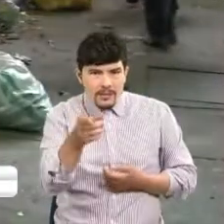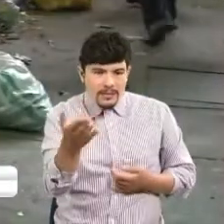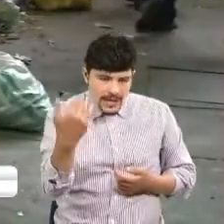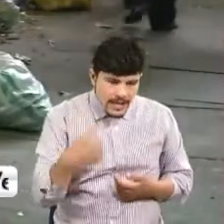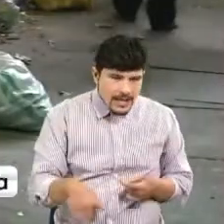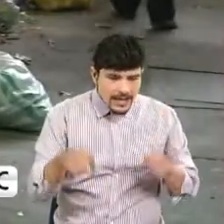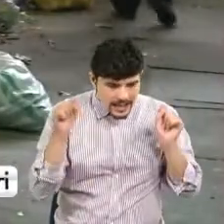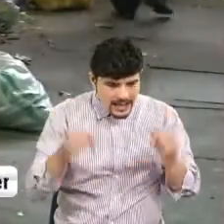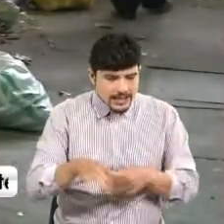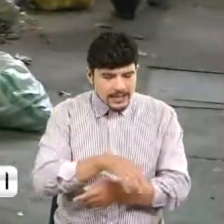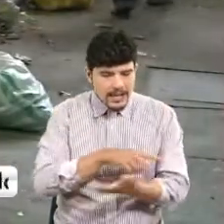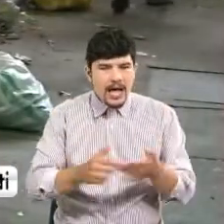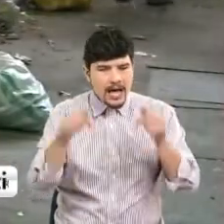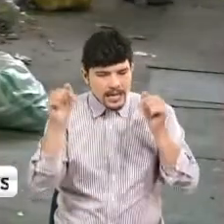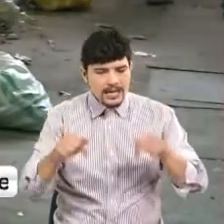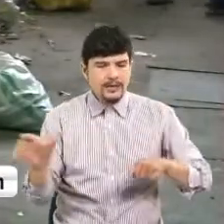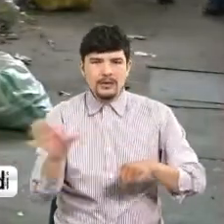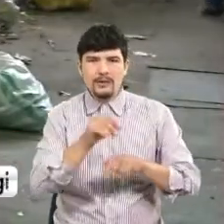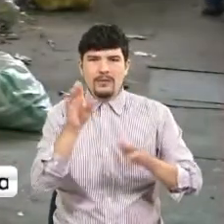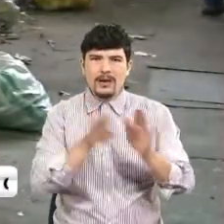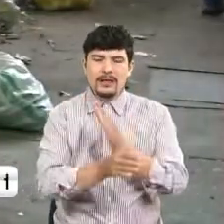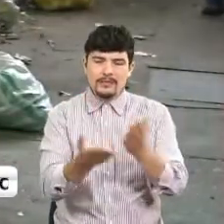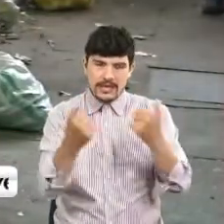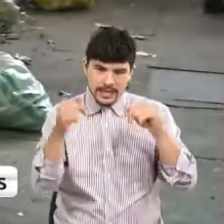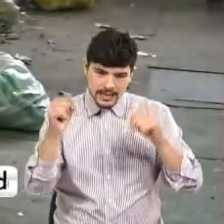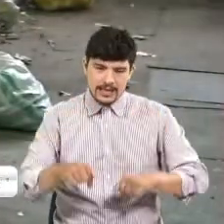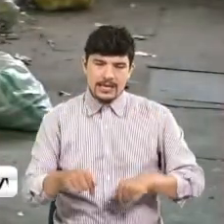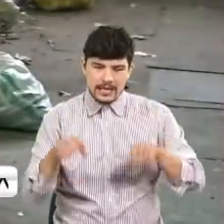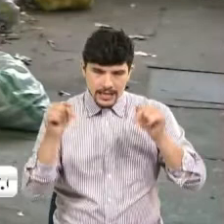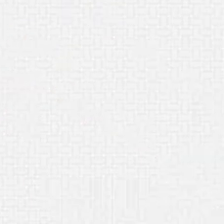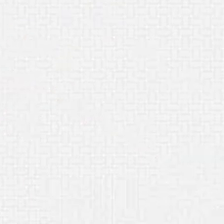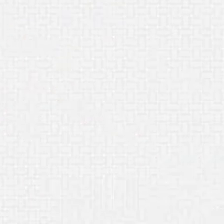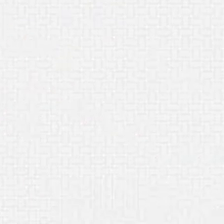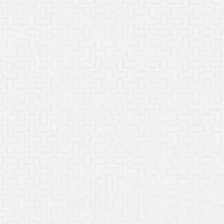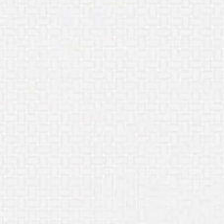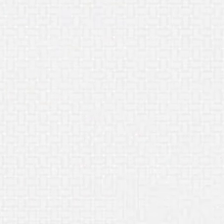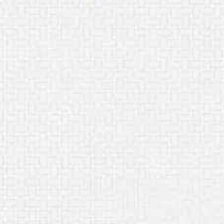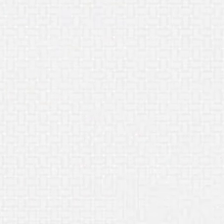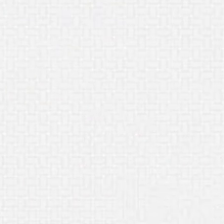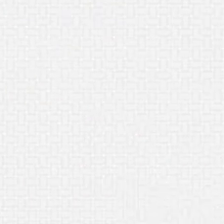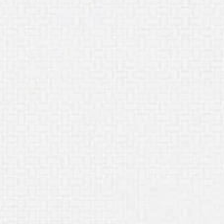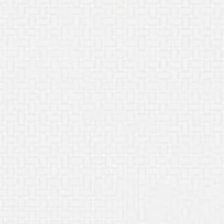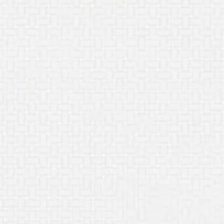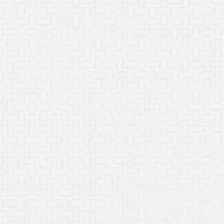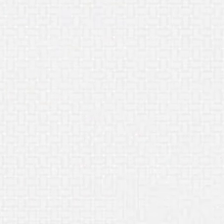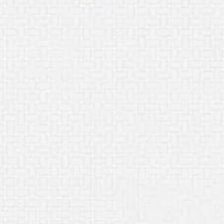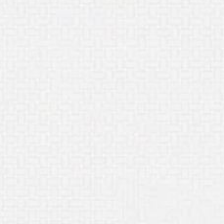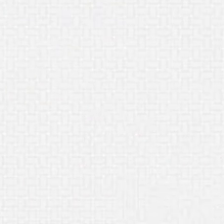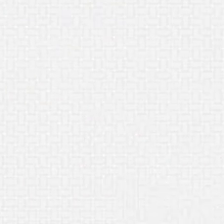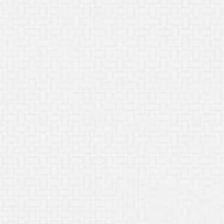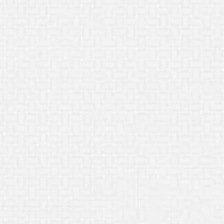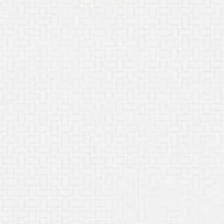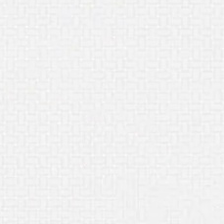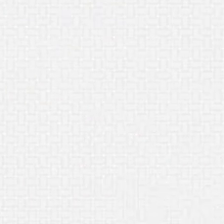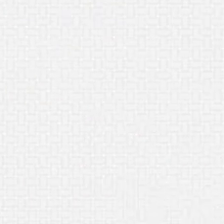para acá, para Santander. Aquí está todo barato, vengan a verlo. Aquí a la plaza principal de Floridablanca. Canaltro.com.